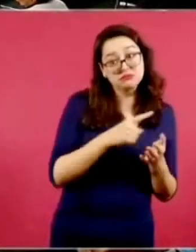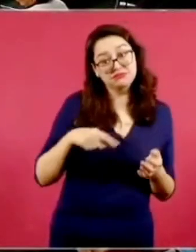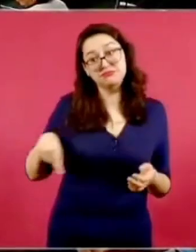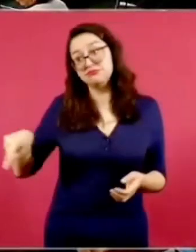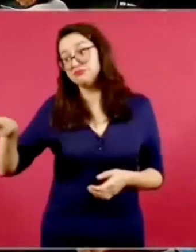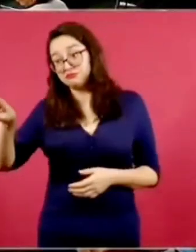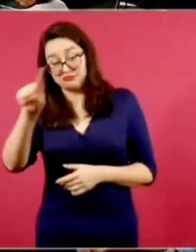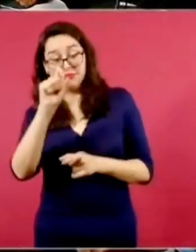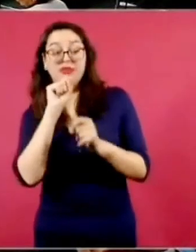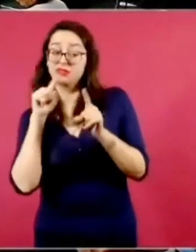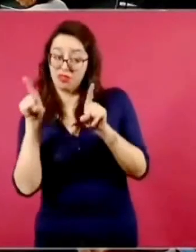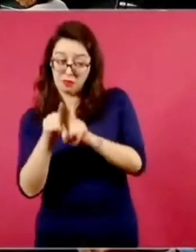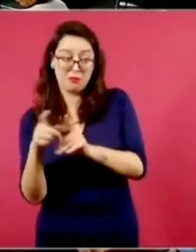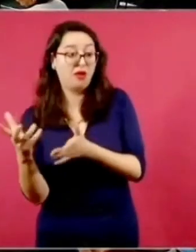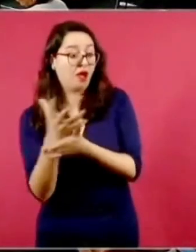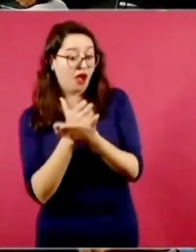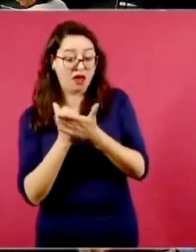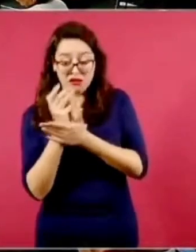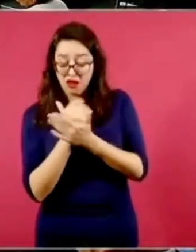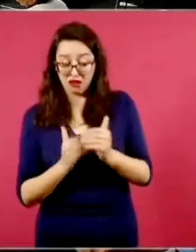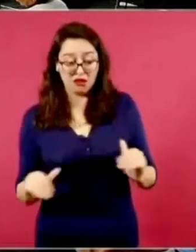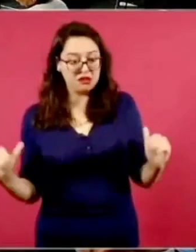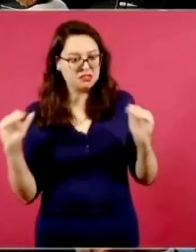Aguilar Camín, a Krause,